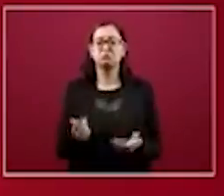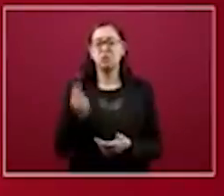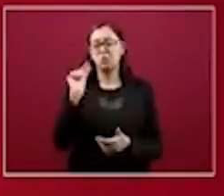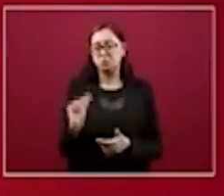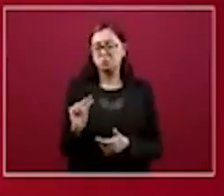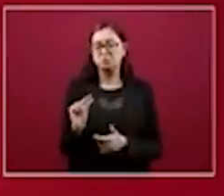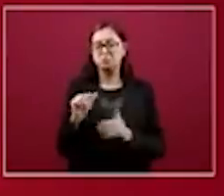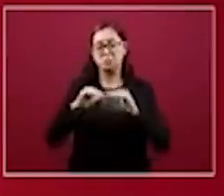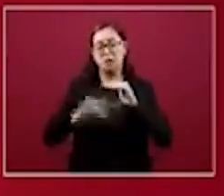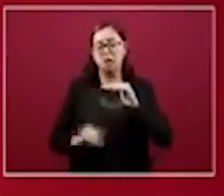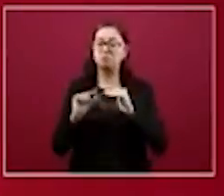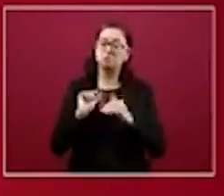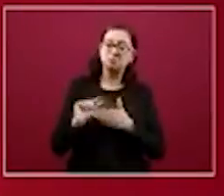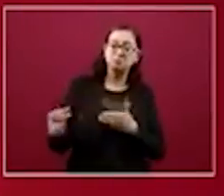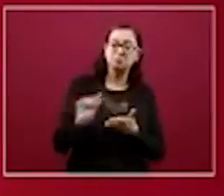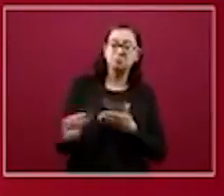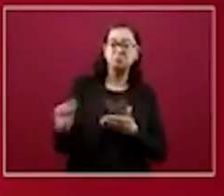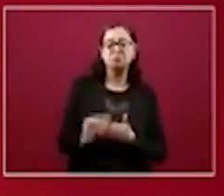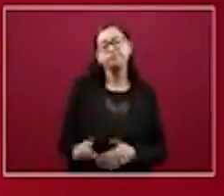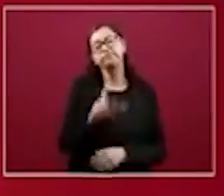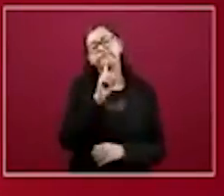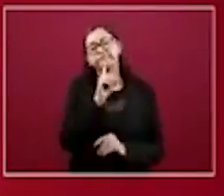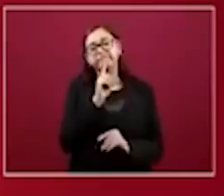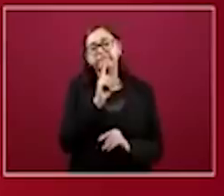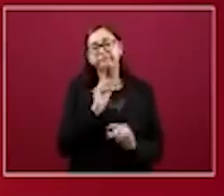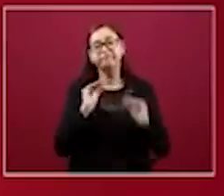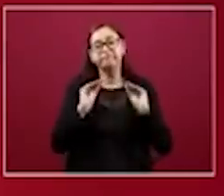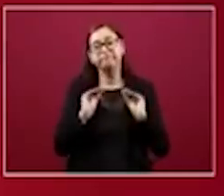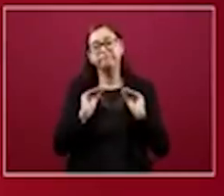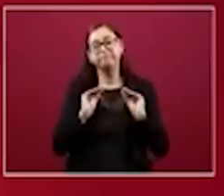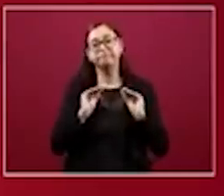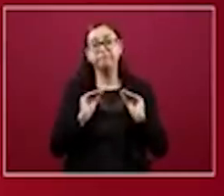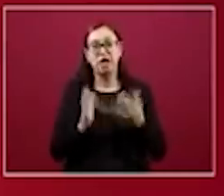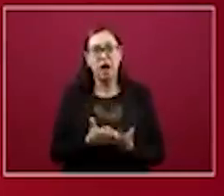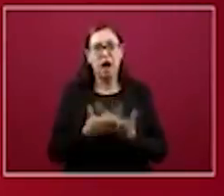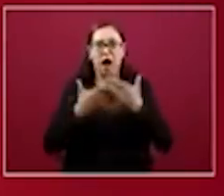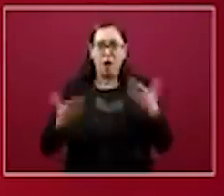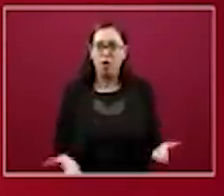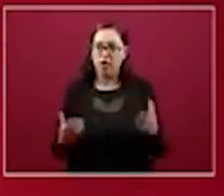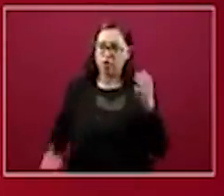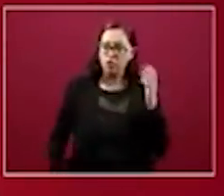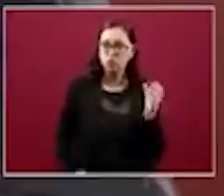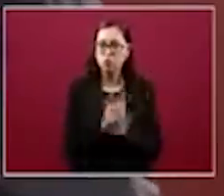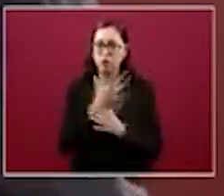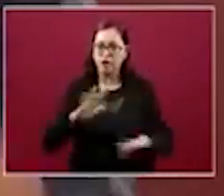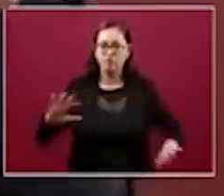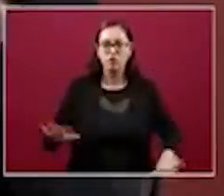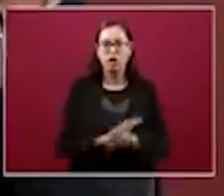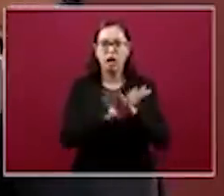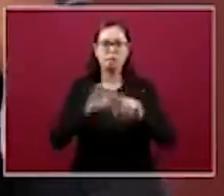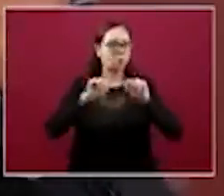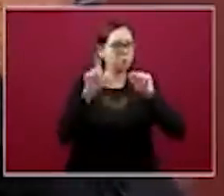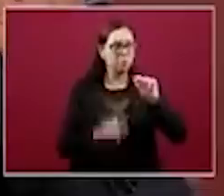inflación. Y ahora que por nuestro movimiento, el movimiento de todo